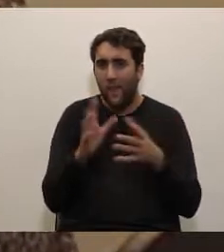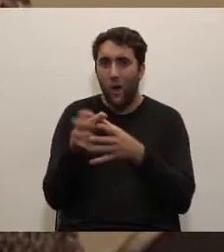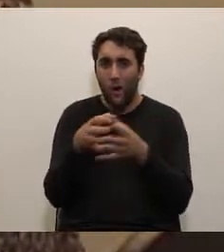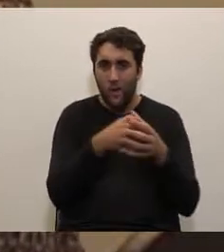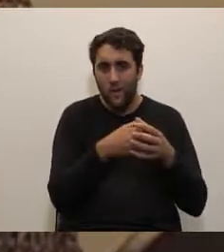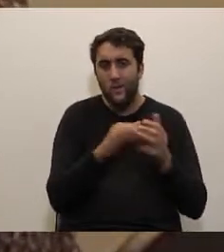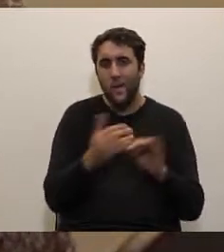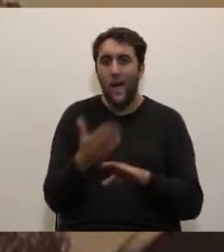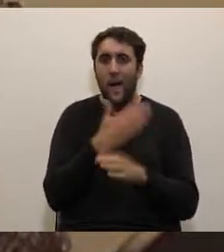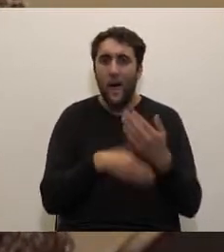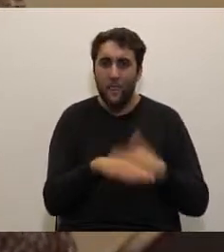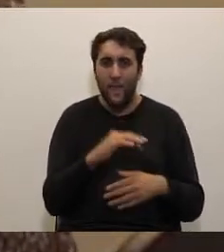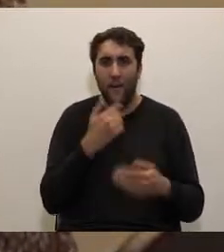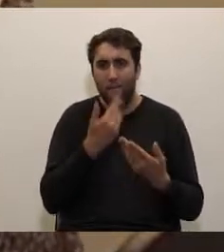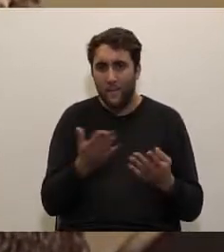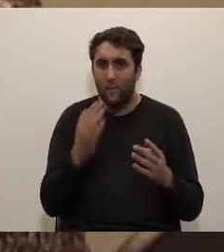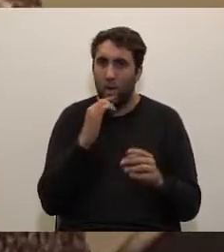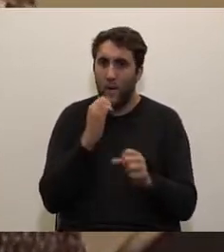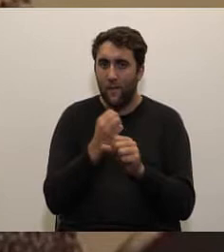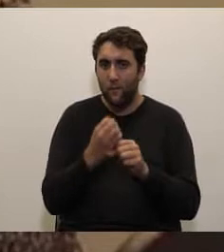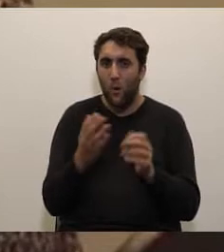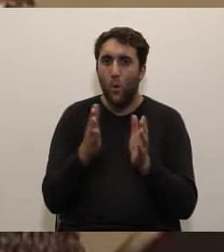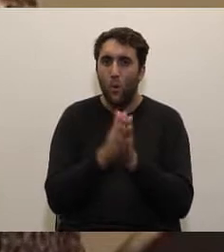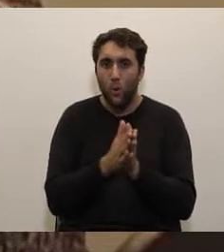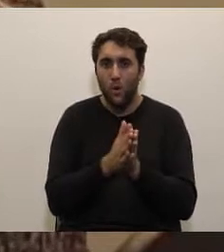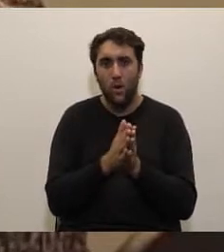veníamos trabajando en colaboración,